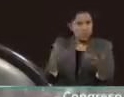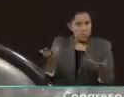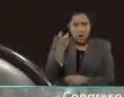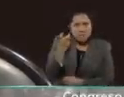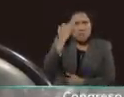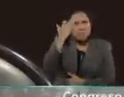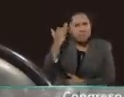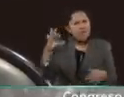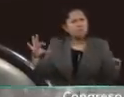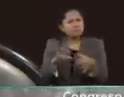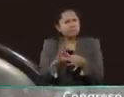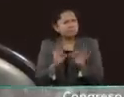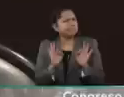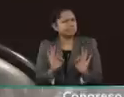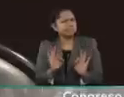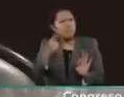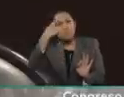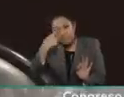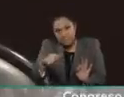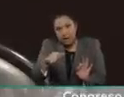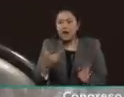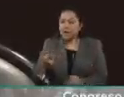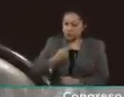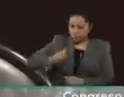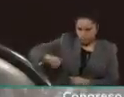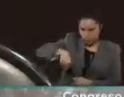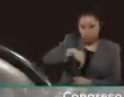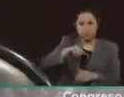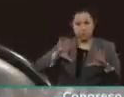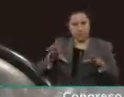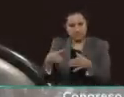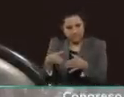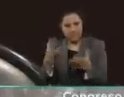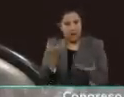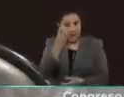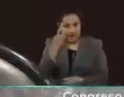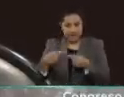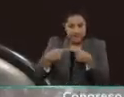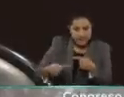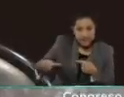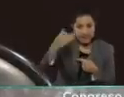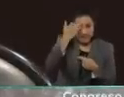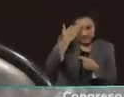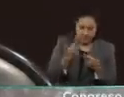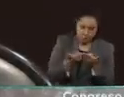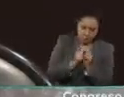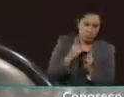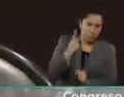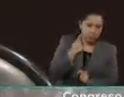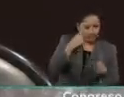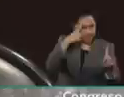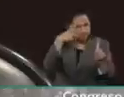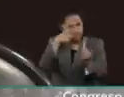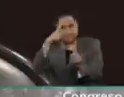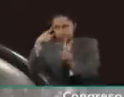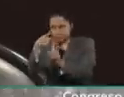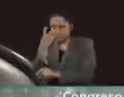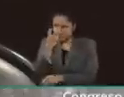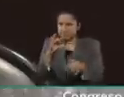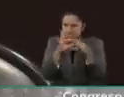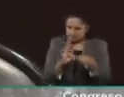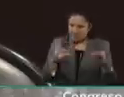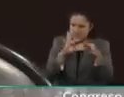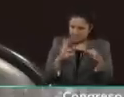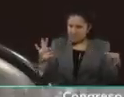oportuna para fijar la posición que ha de orientar nuestra participación como una fuerza política. Reivindico